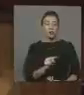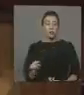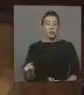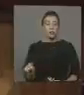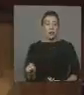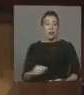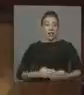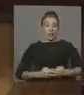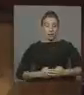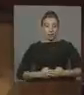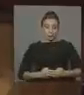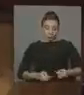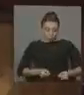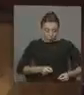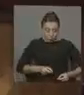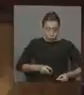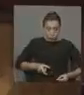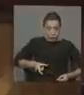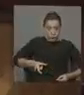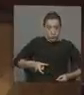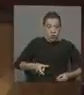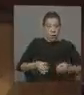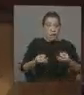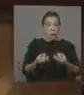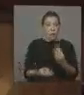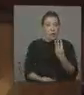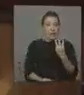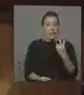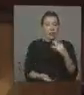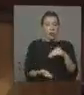gestación, teniendo un promedio de